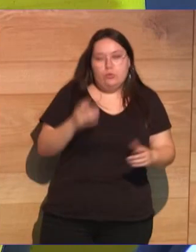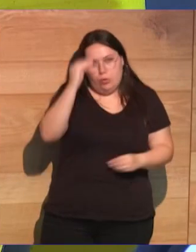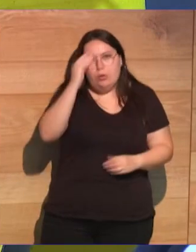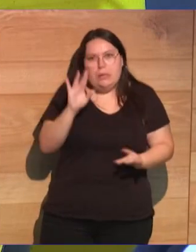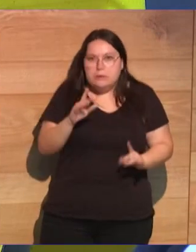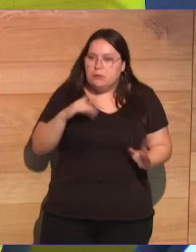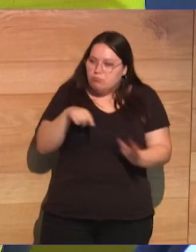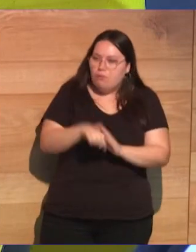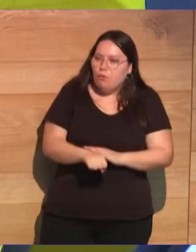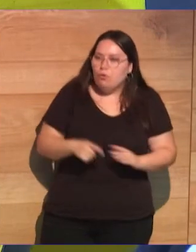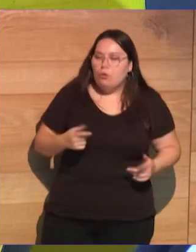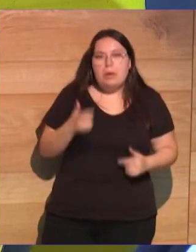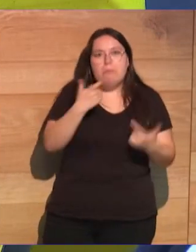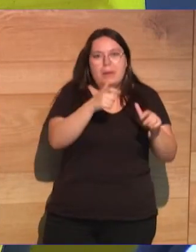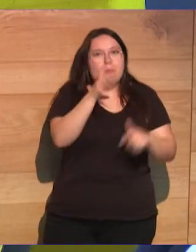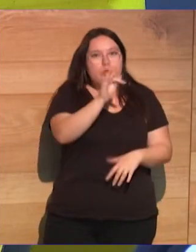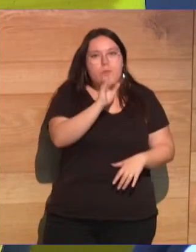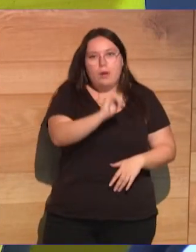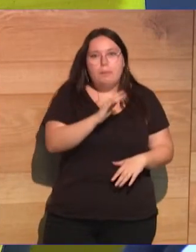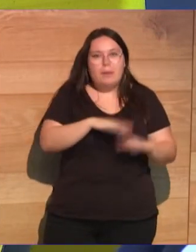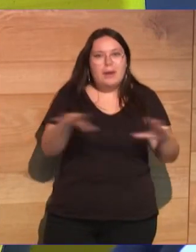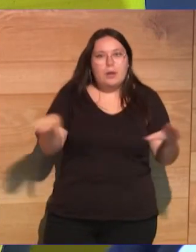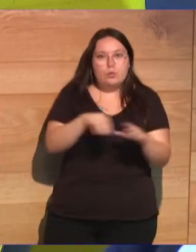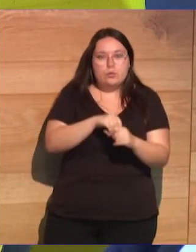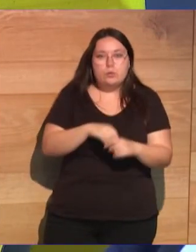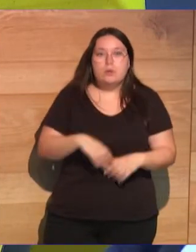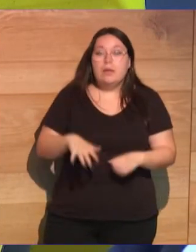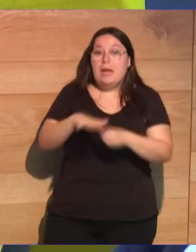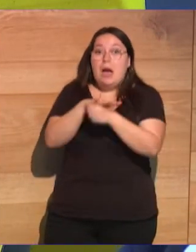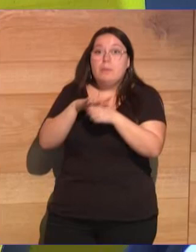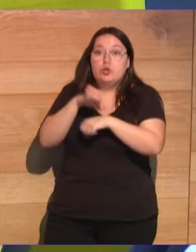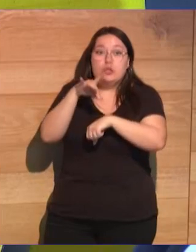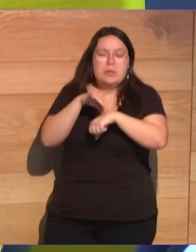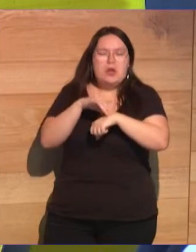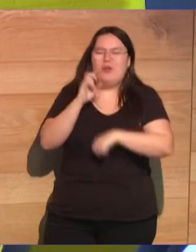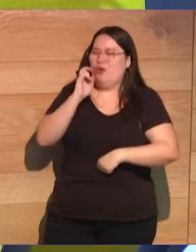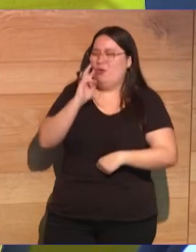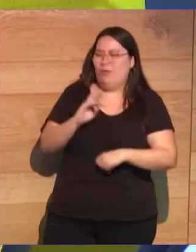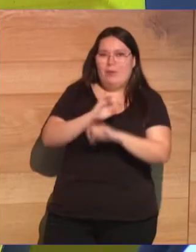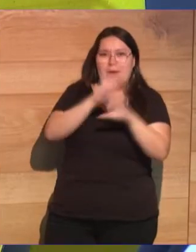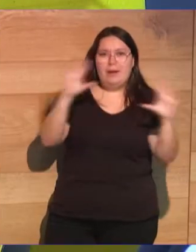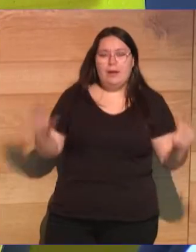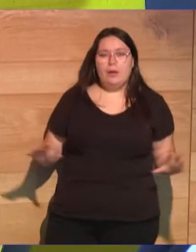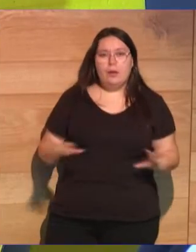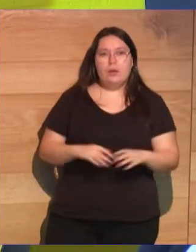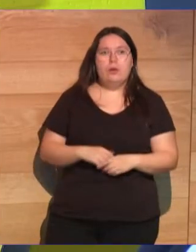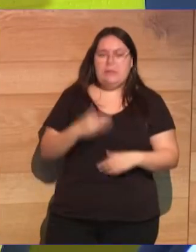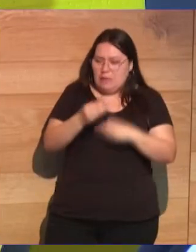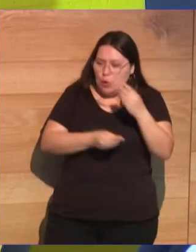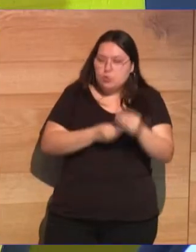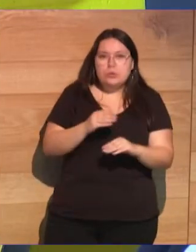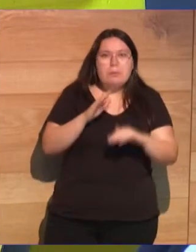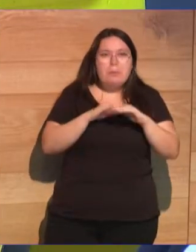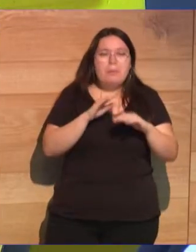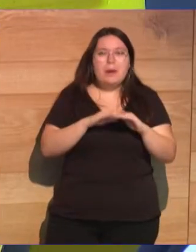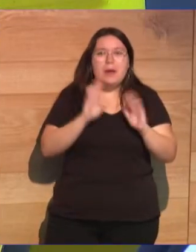fondo tiene una parte muy positiva para la inclusión. Yo, por ejemplo, en los ámbitos sanitarios sí veo que está empezando a ser útil hasta para la